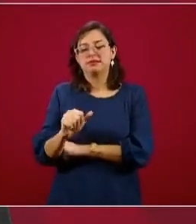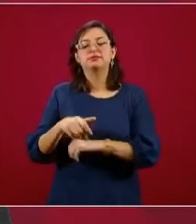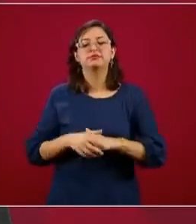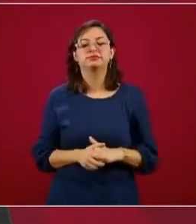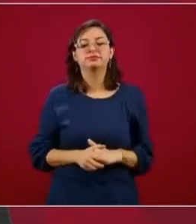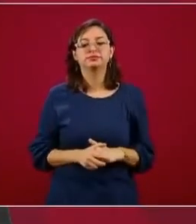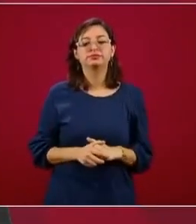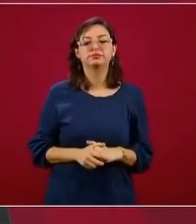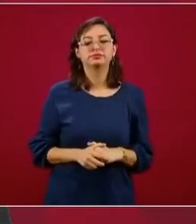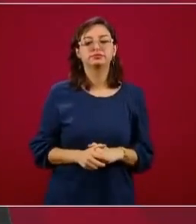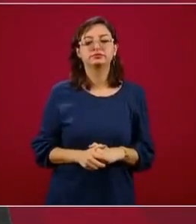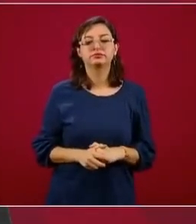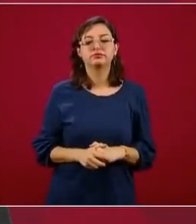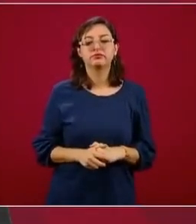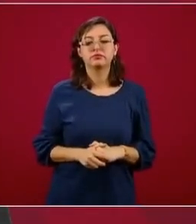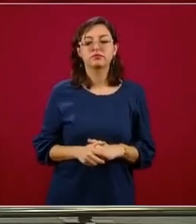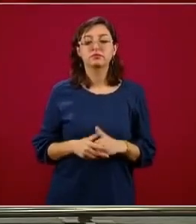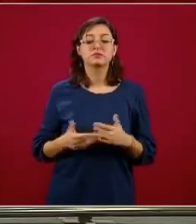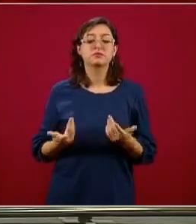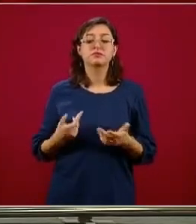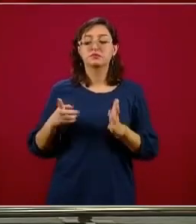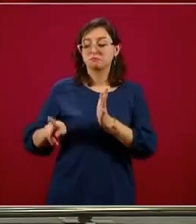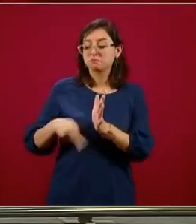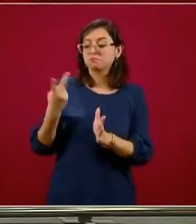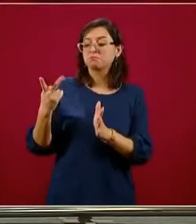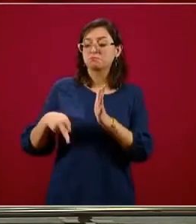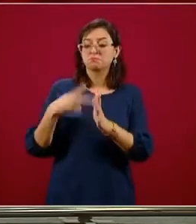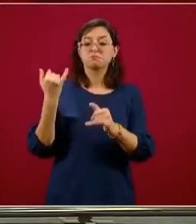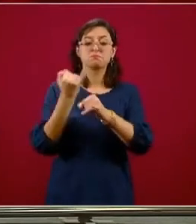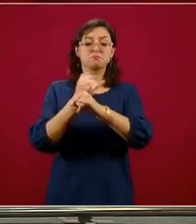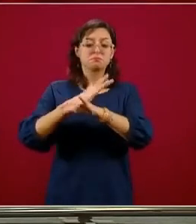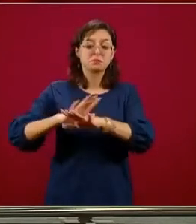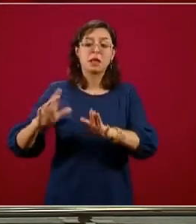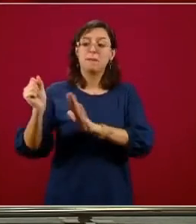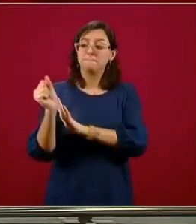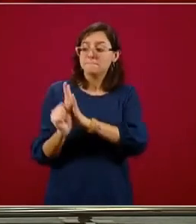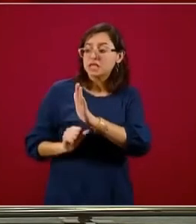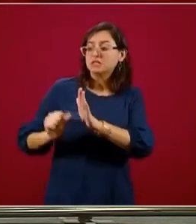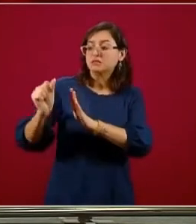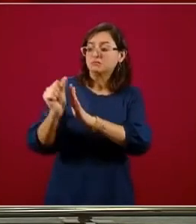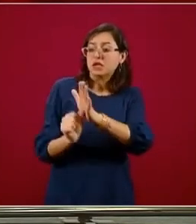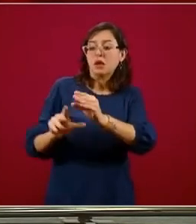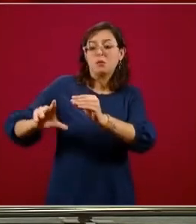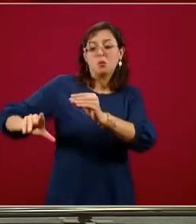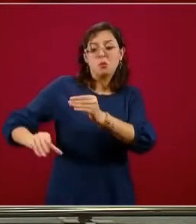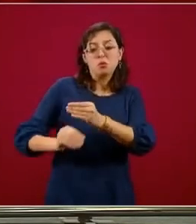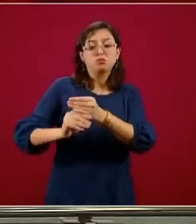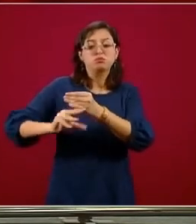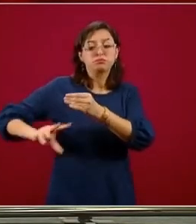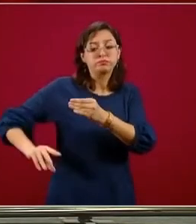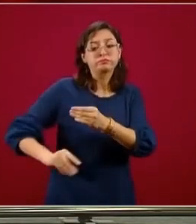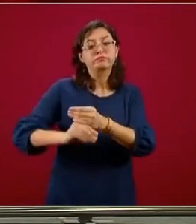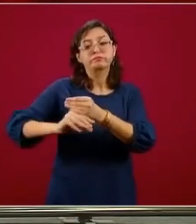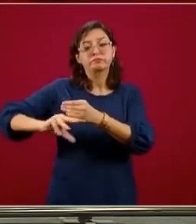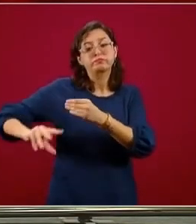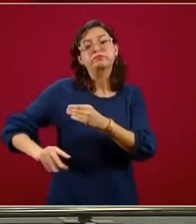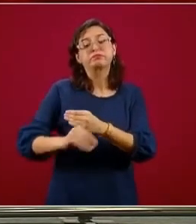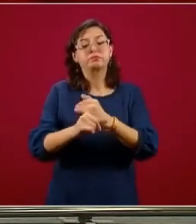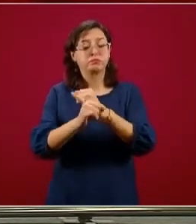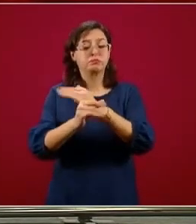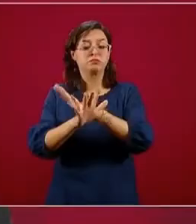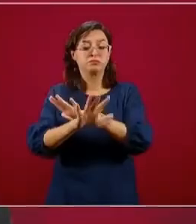Y esto tenemos cortes mensuales de información, es decir, cada mes tenemos un bloque nuevo de información